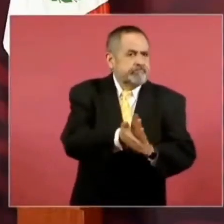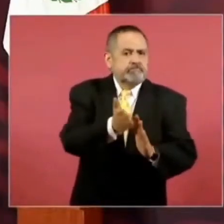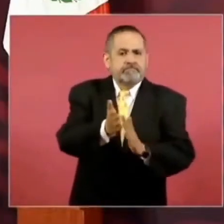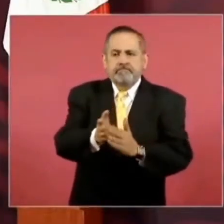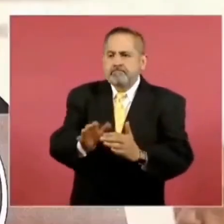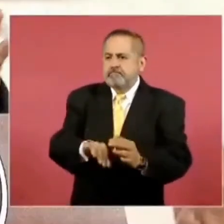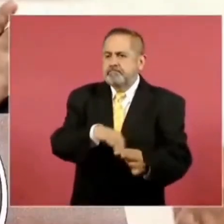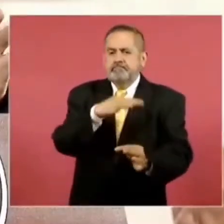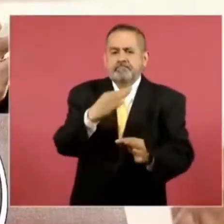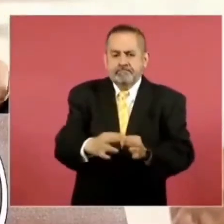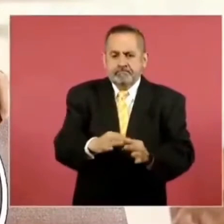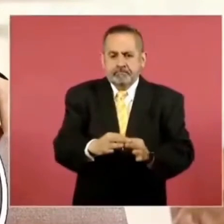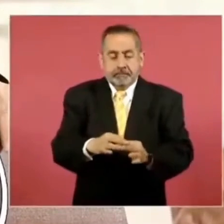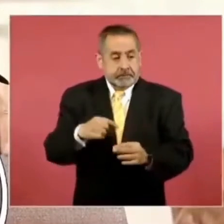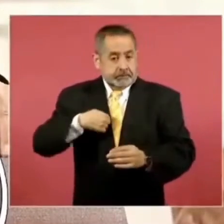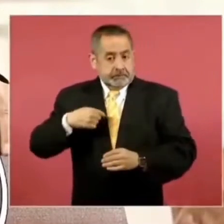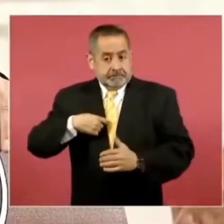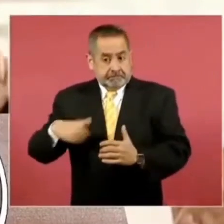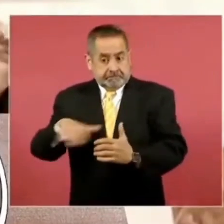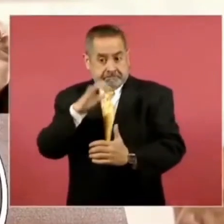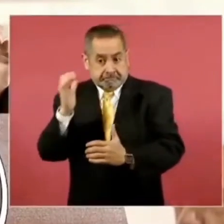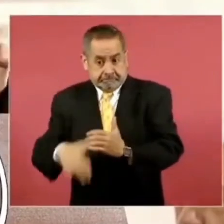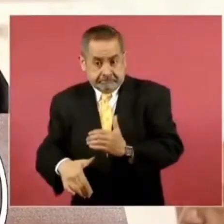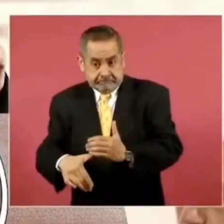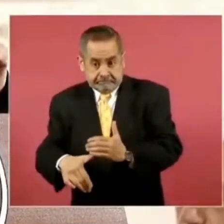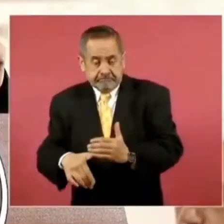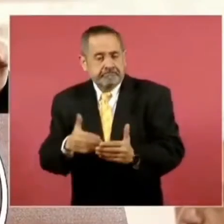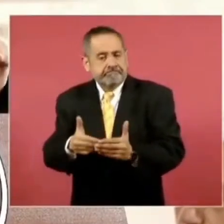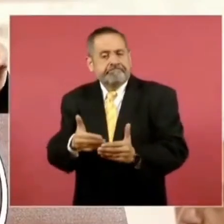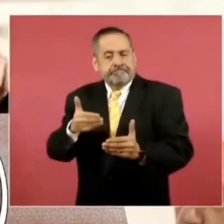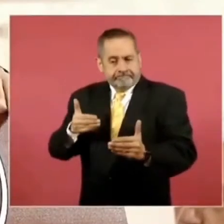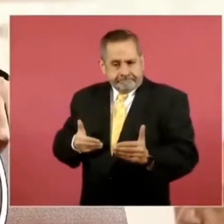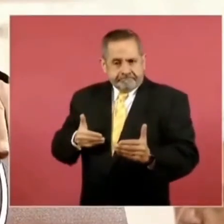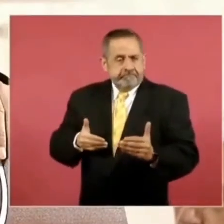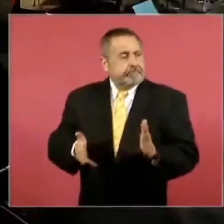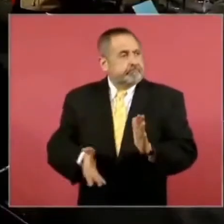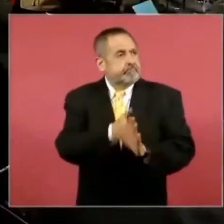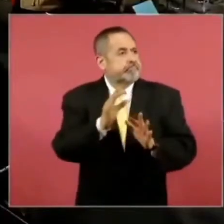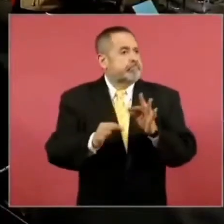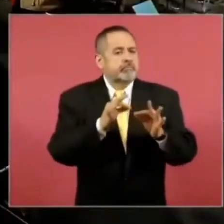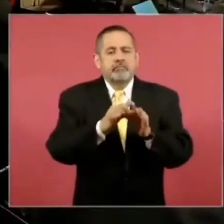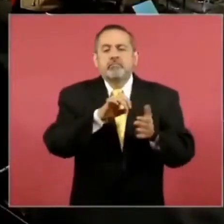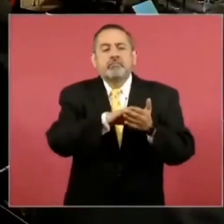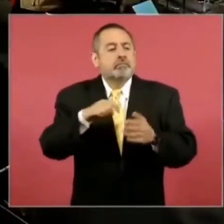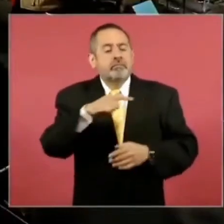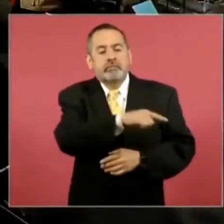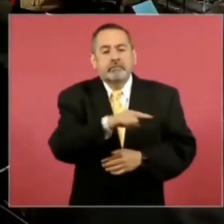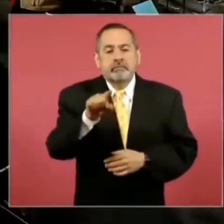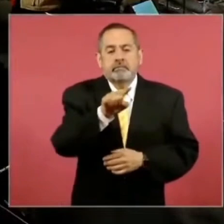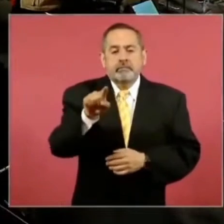Antes de que concluya el gobierno, va a estar terminada también la presa del Zapotillo,